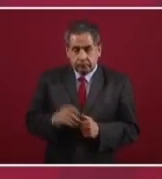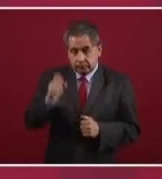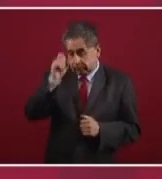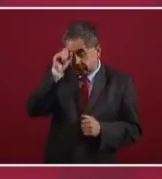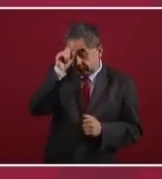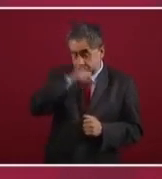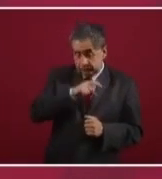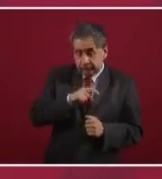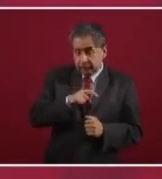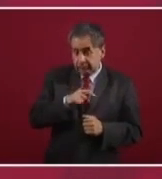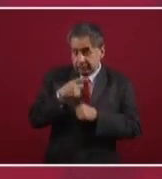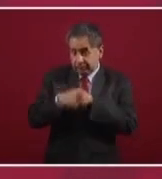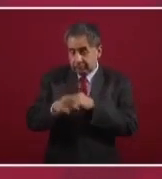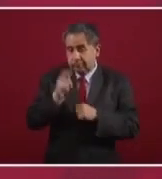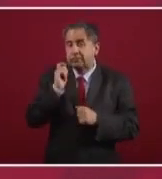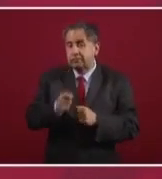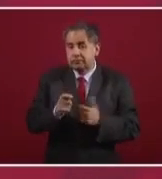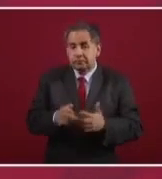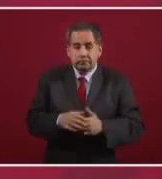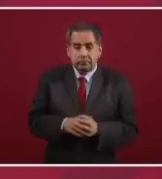temerario